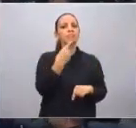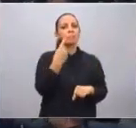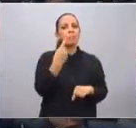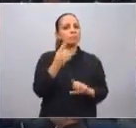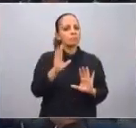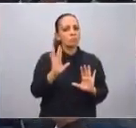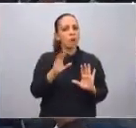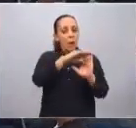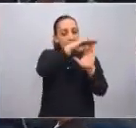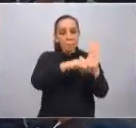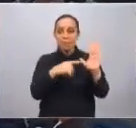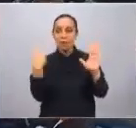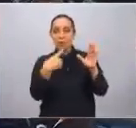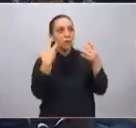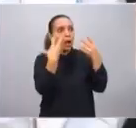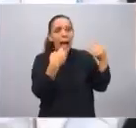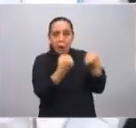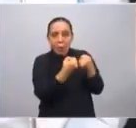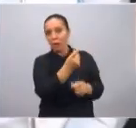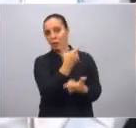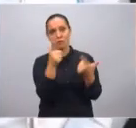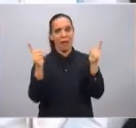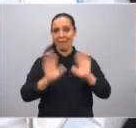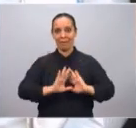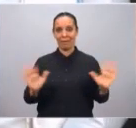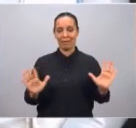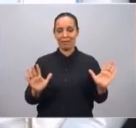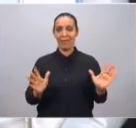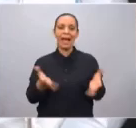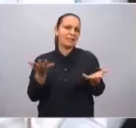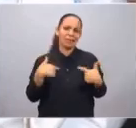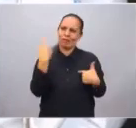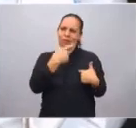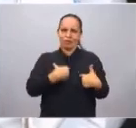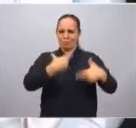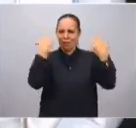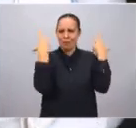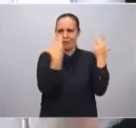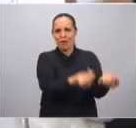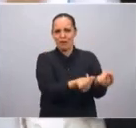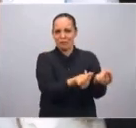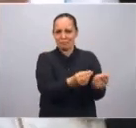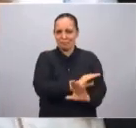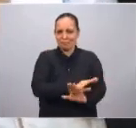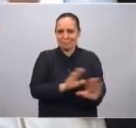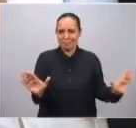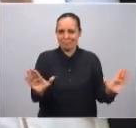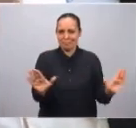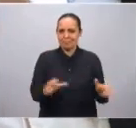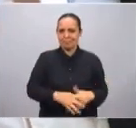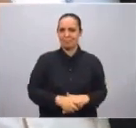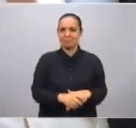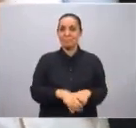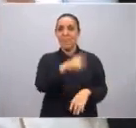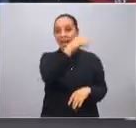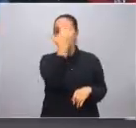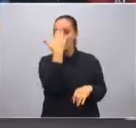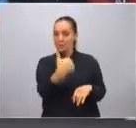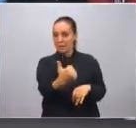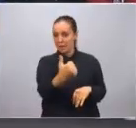esa plataforma, con esas ideas. Así que de ninguna manera, nunca nos